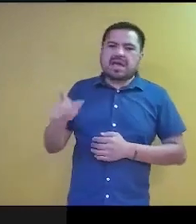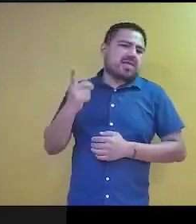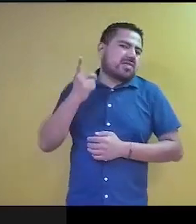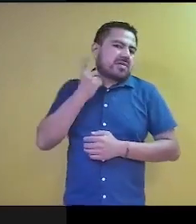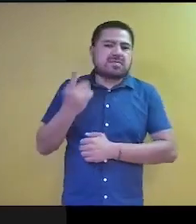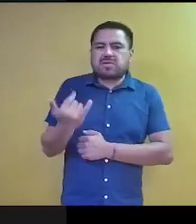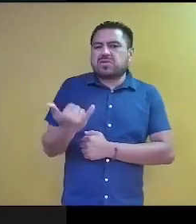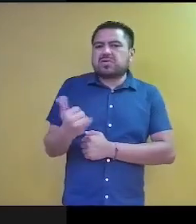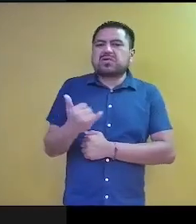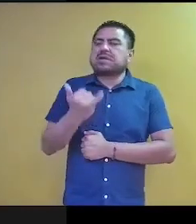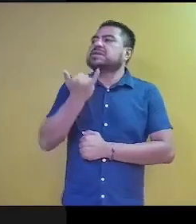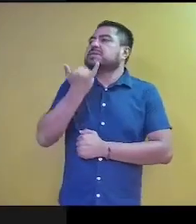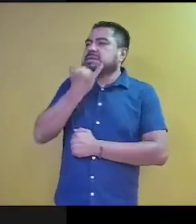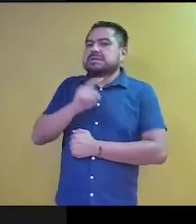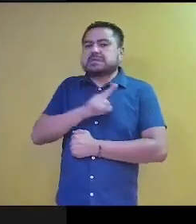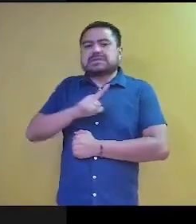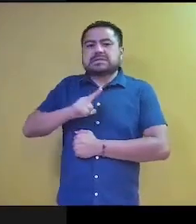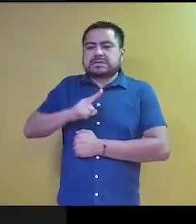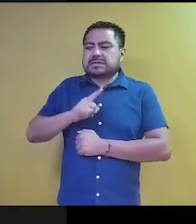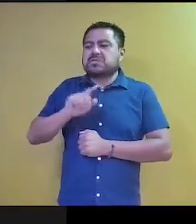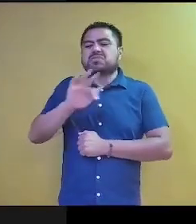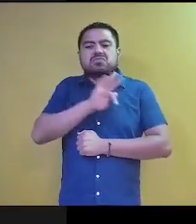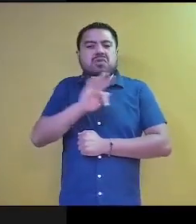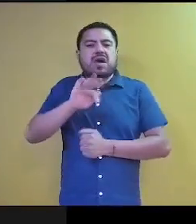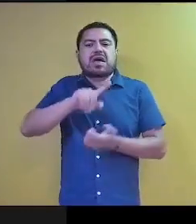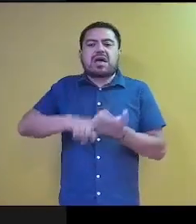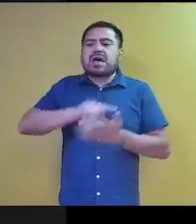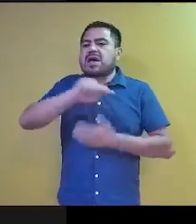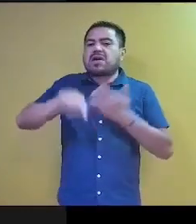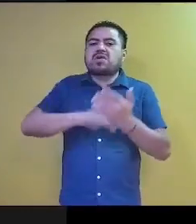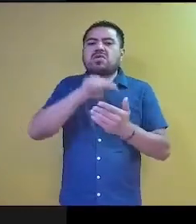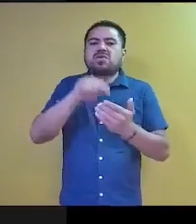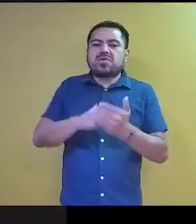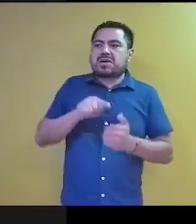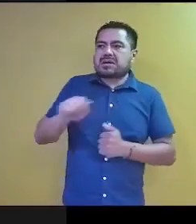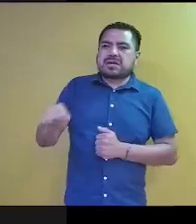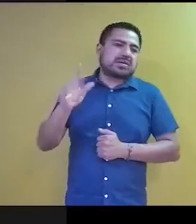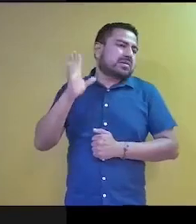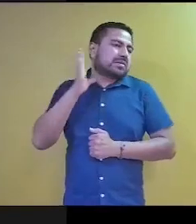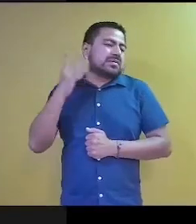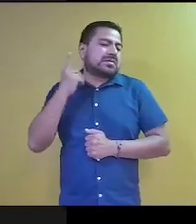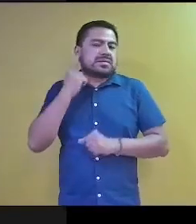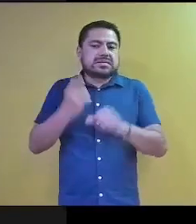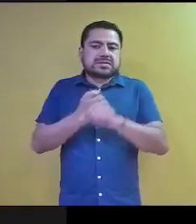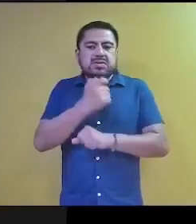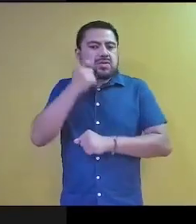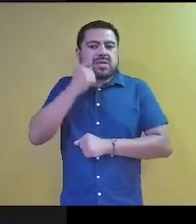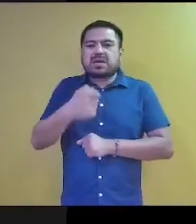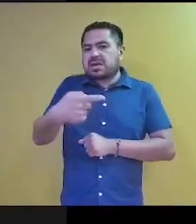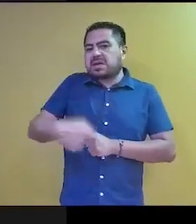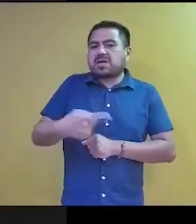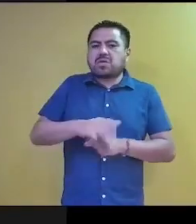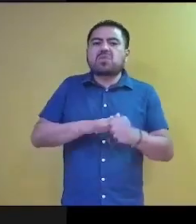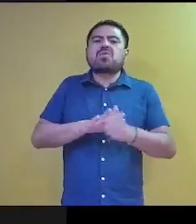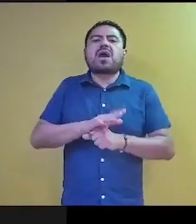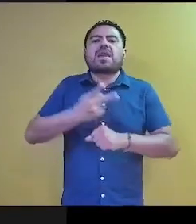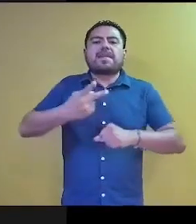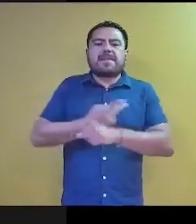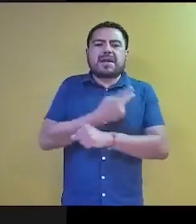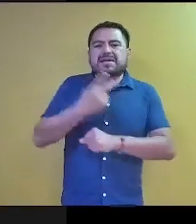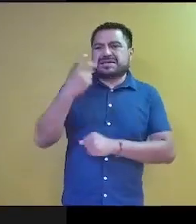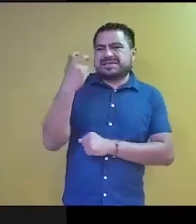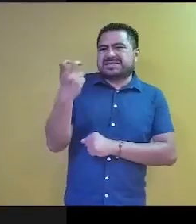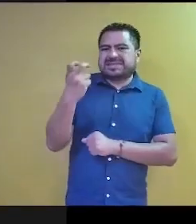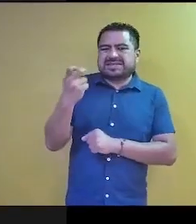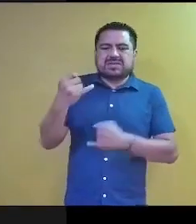Serna, disculpa que de considerarlo puede ser en las instalaciones del Honorable Congreso del Estado de Guerrero, en el cual sucedieron los hechos en materia